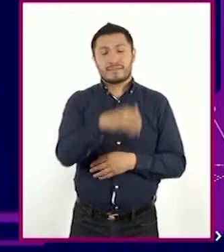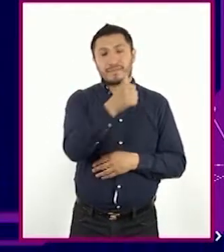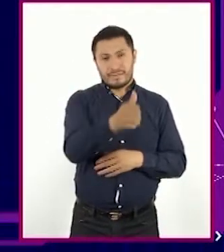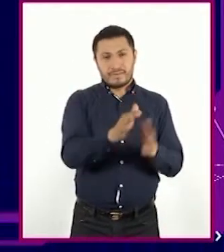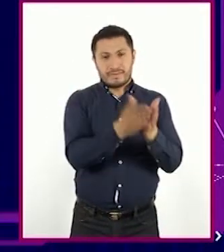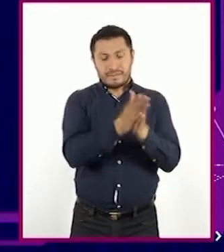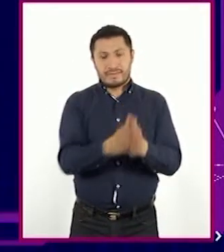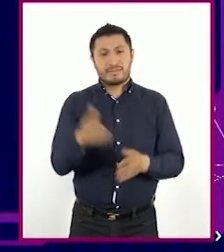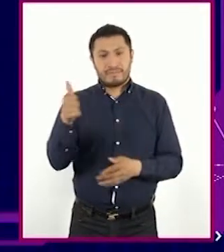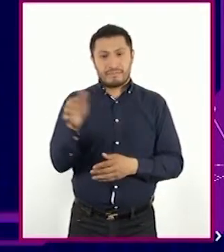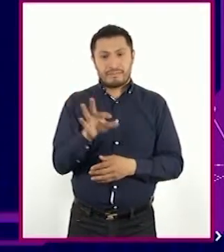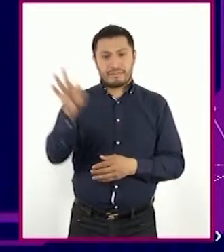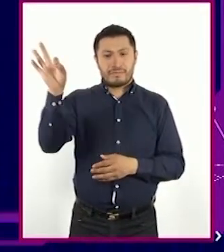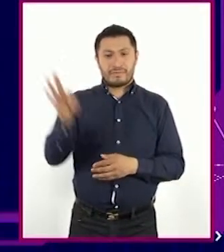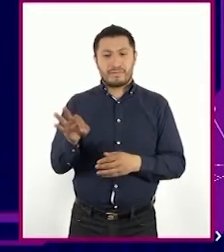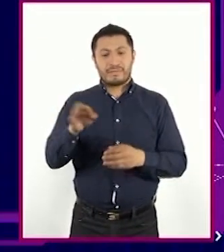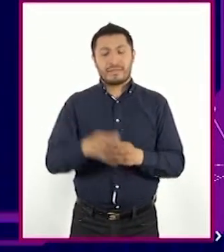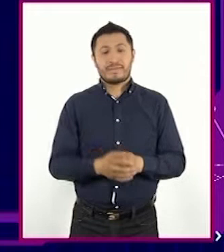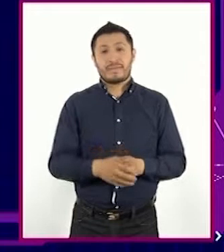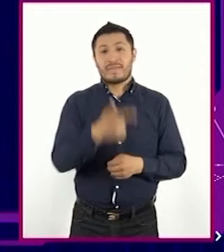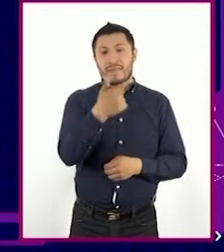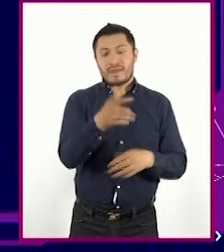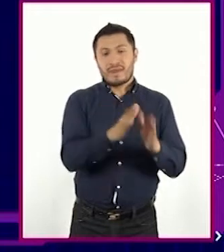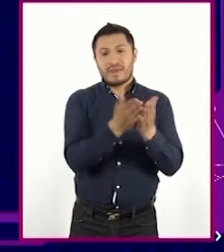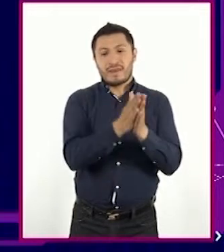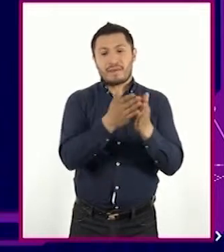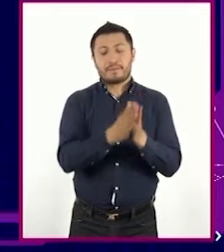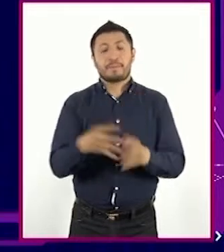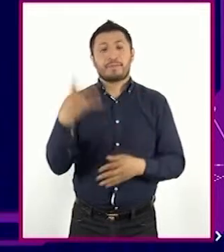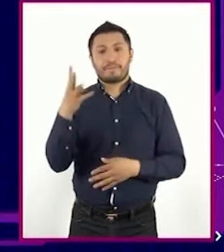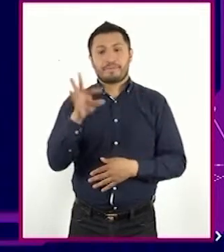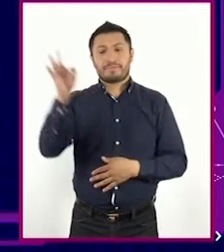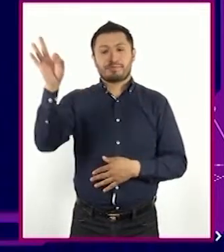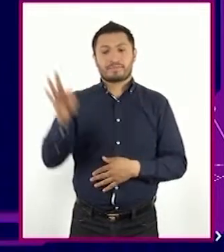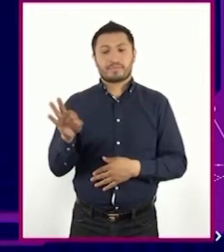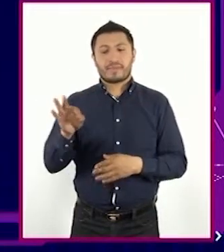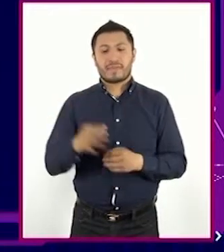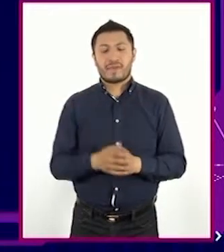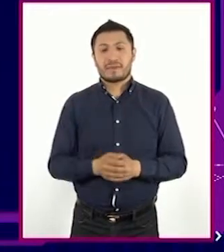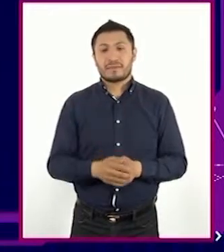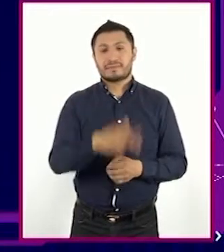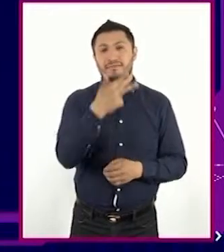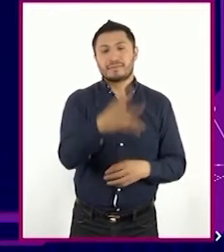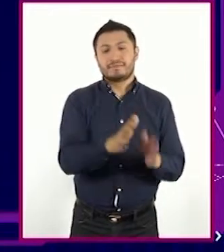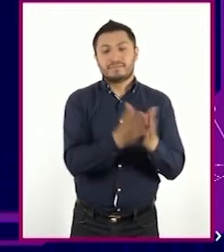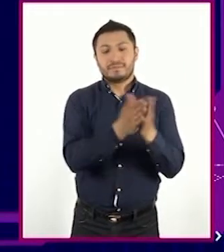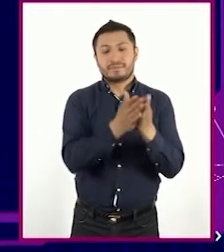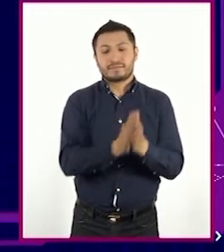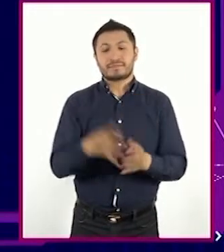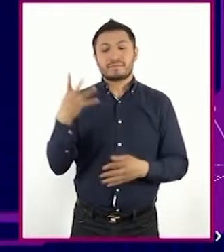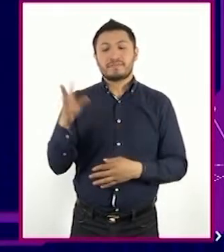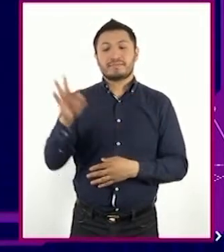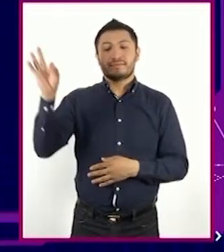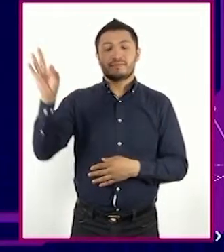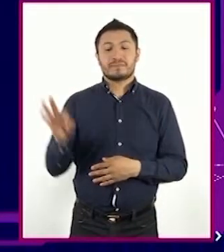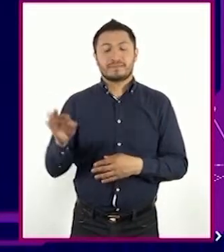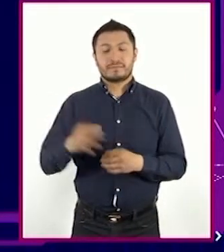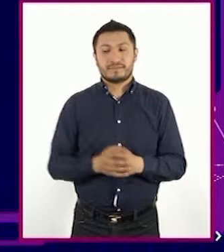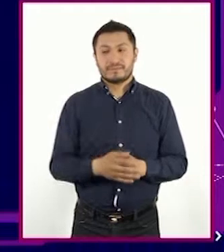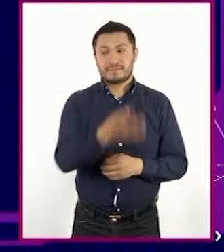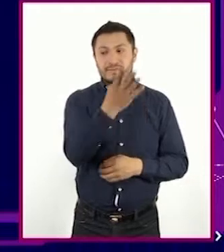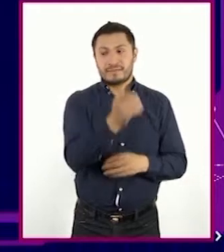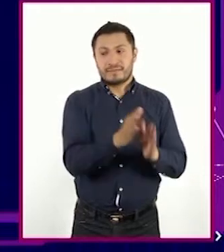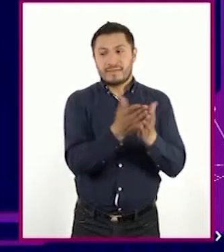libros, 6%. 7 libros, 4%. 8 libros, 4%.